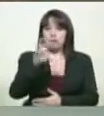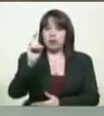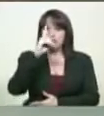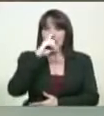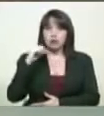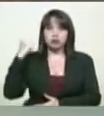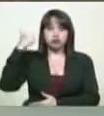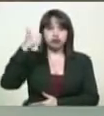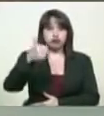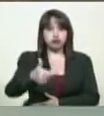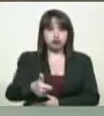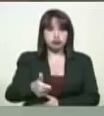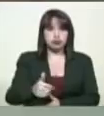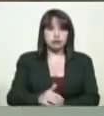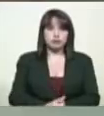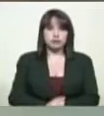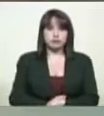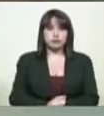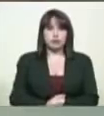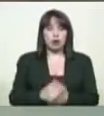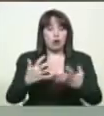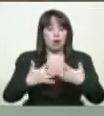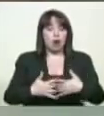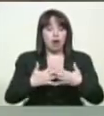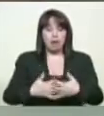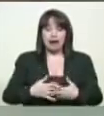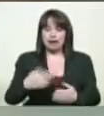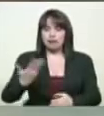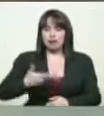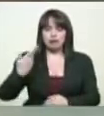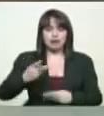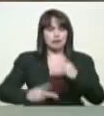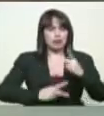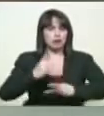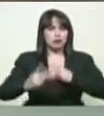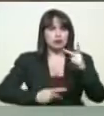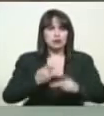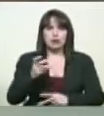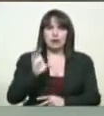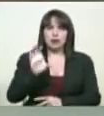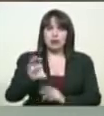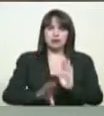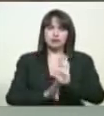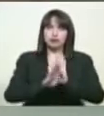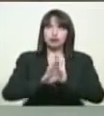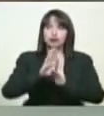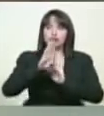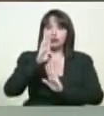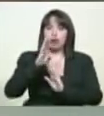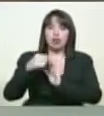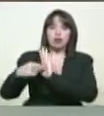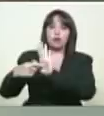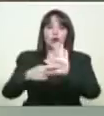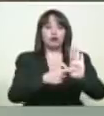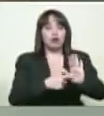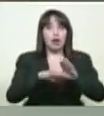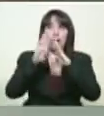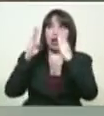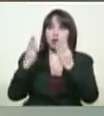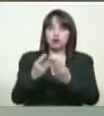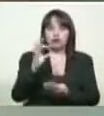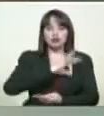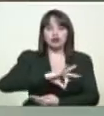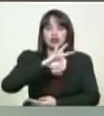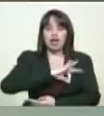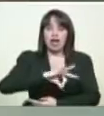tenemos que ser una gran máquina económica para el desarrollo del país y demostrarle al mundo que el socialismo venezolano está vivo